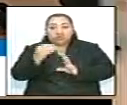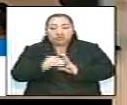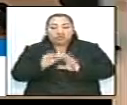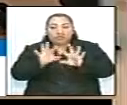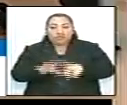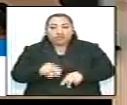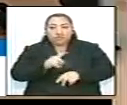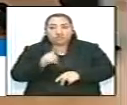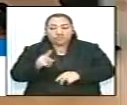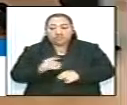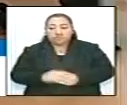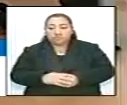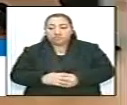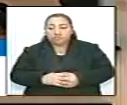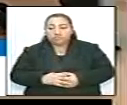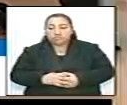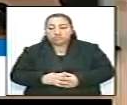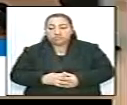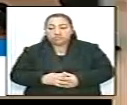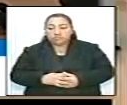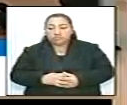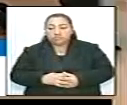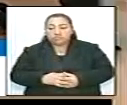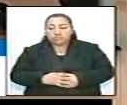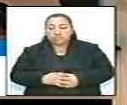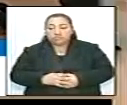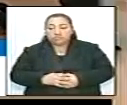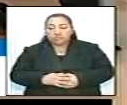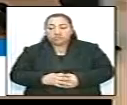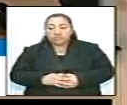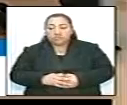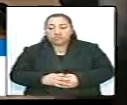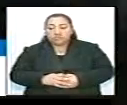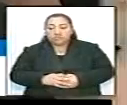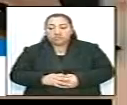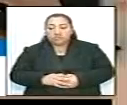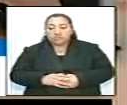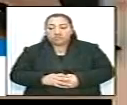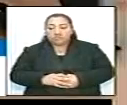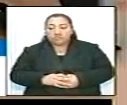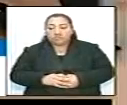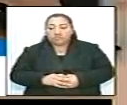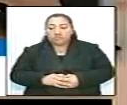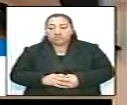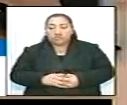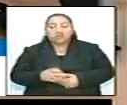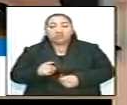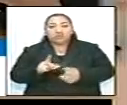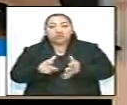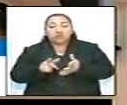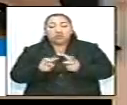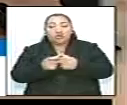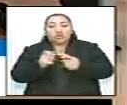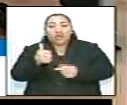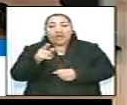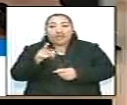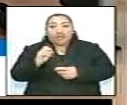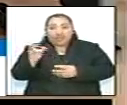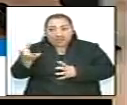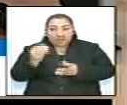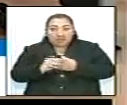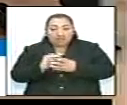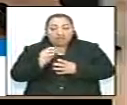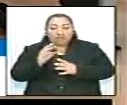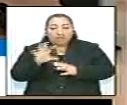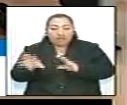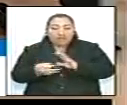a cada uno solicitaríamos a la congresista Andrade hacer llegar por escrito los aportes, por favor, para incluirlo dentro del